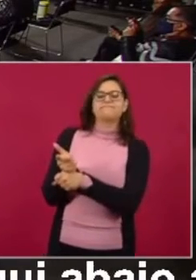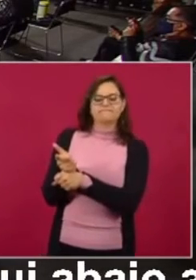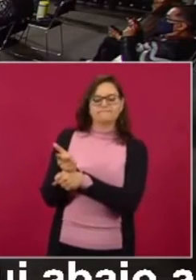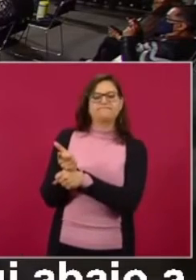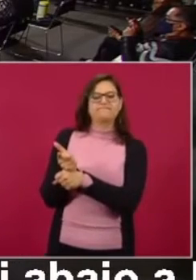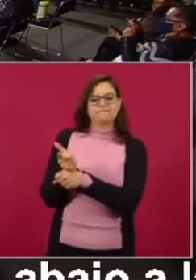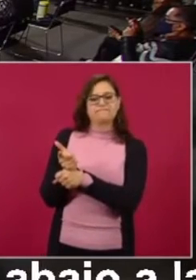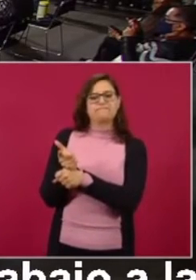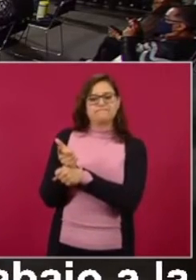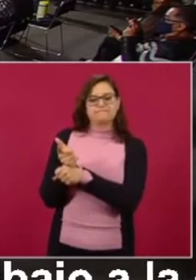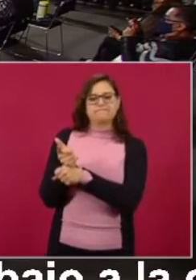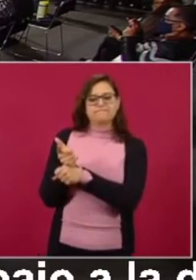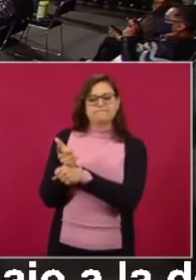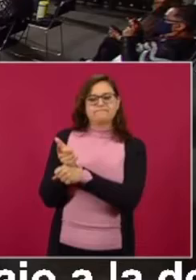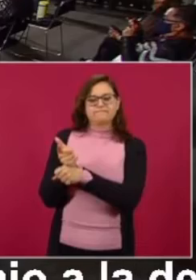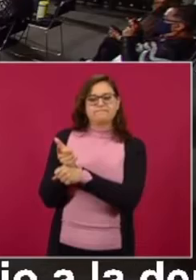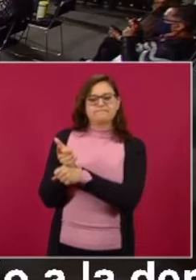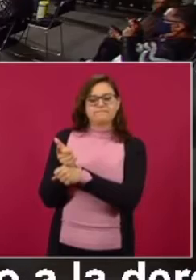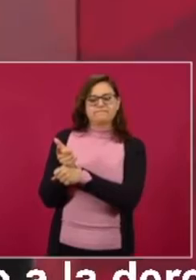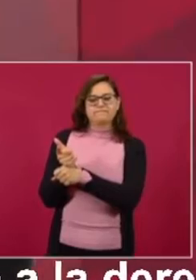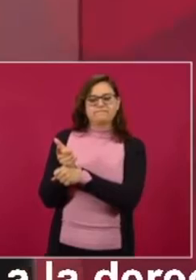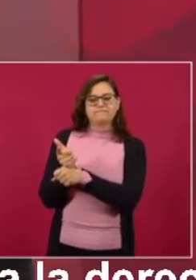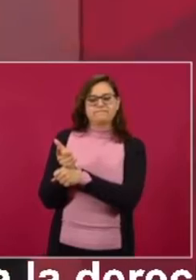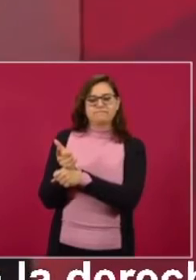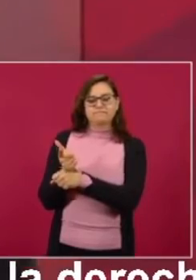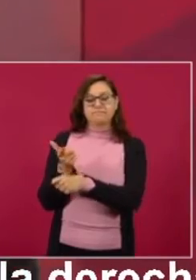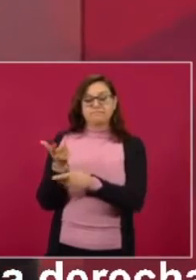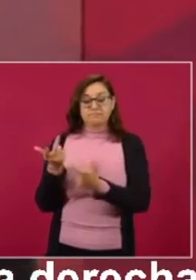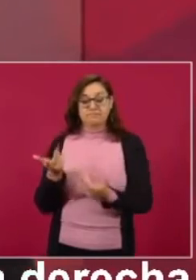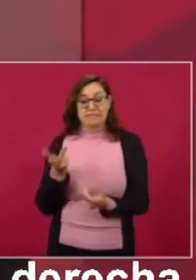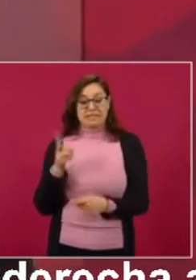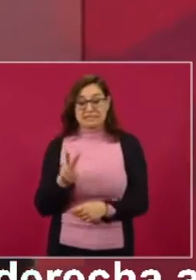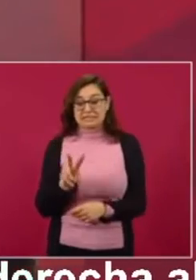que era un elemento central